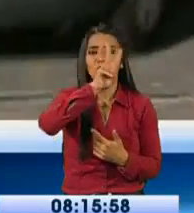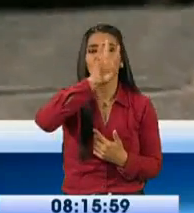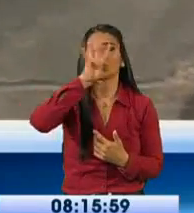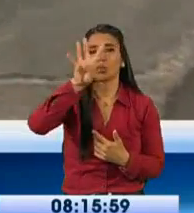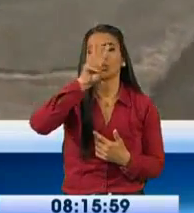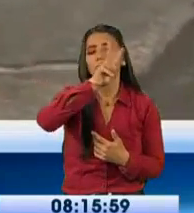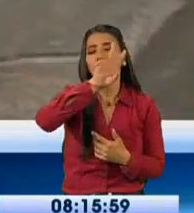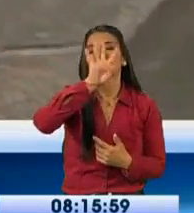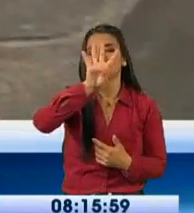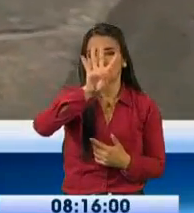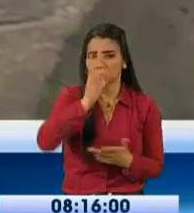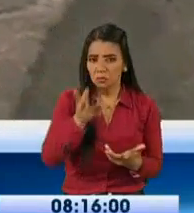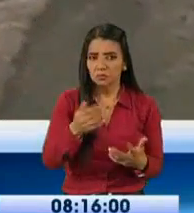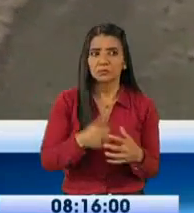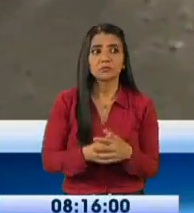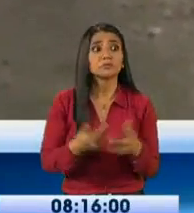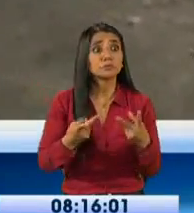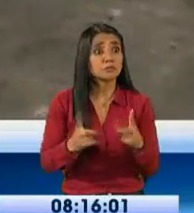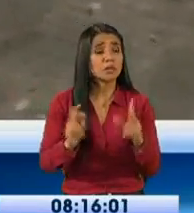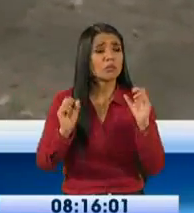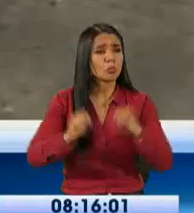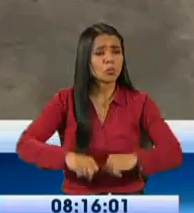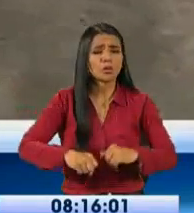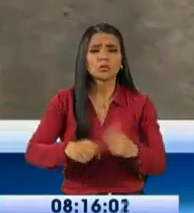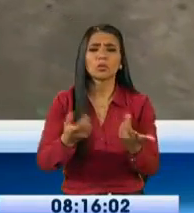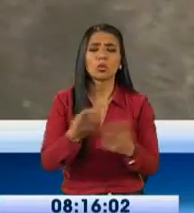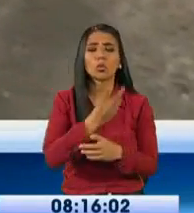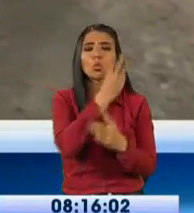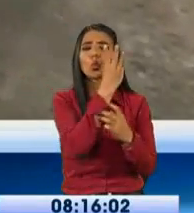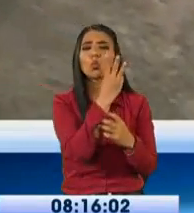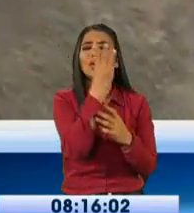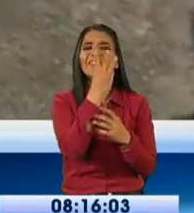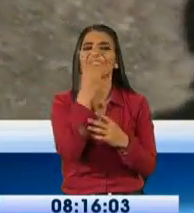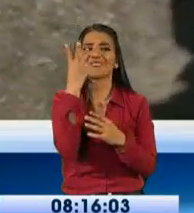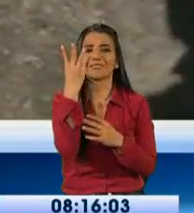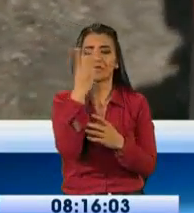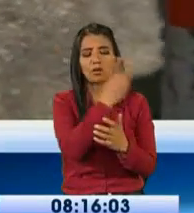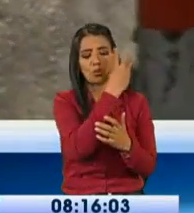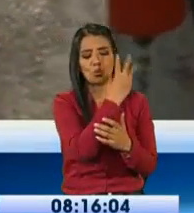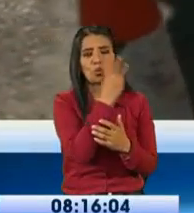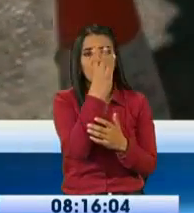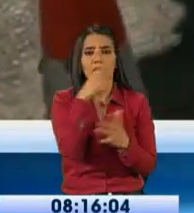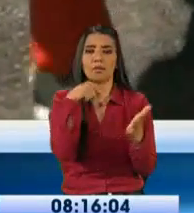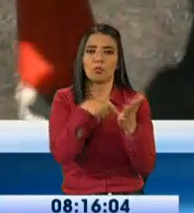1-800-24-24-24. También pueden ubicarnos en la página web, es